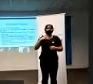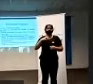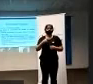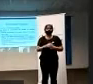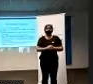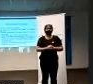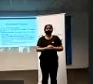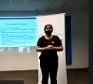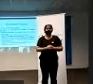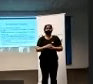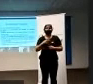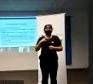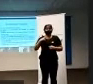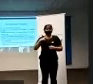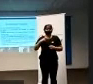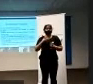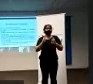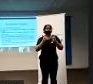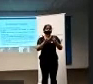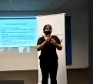al 95%. Siguiente.